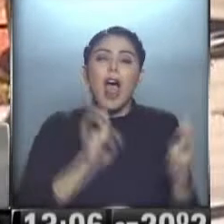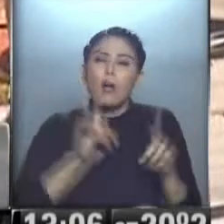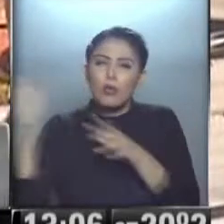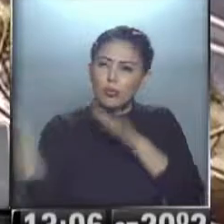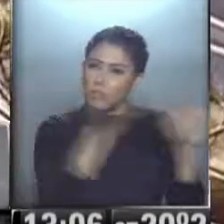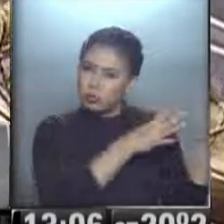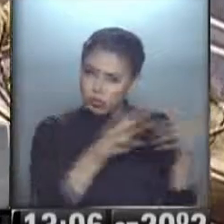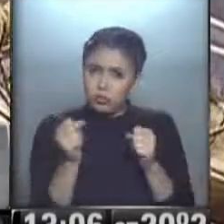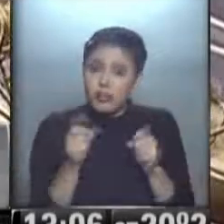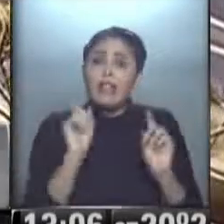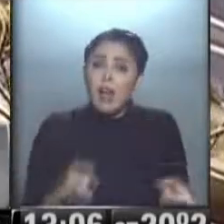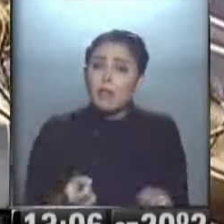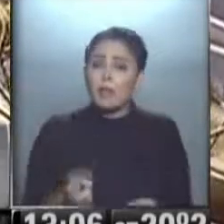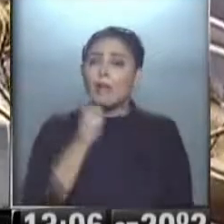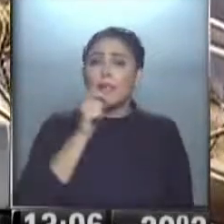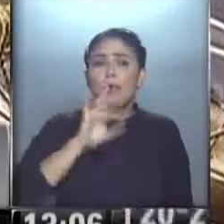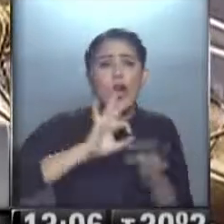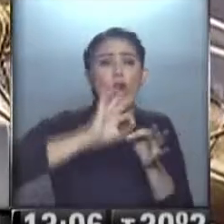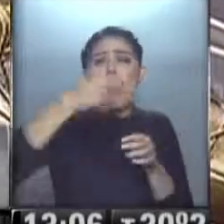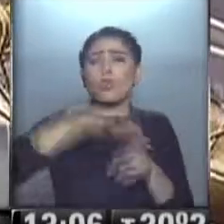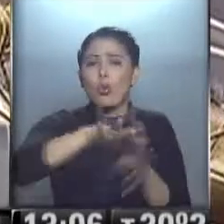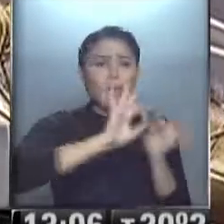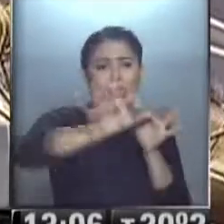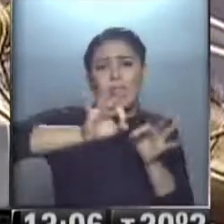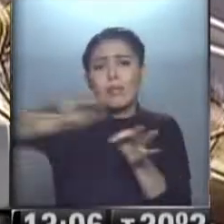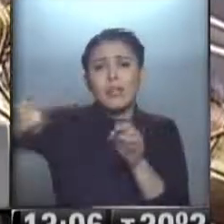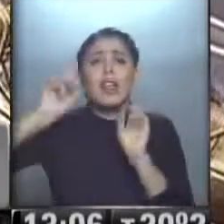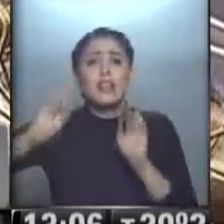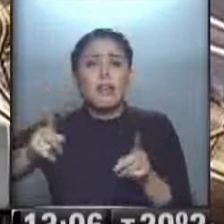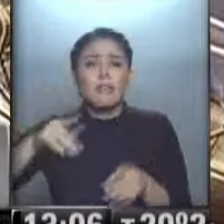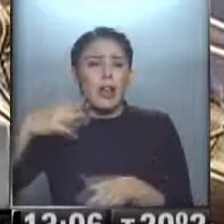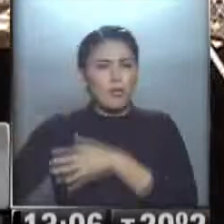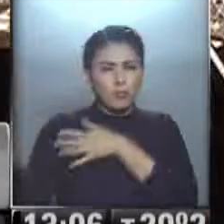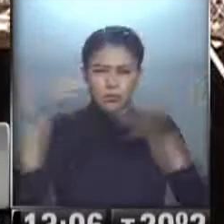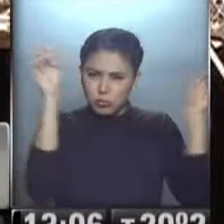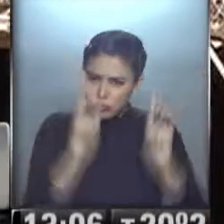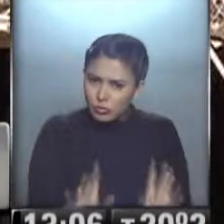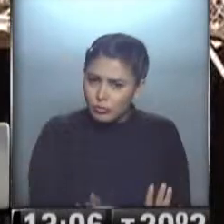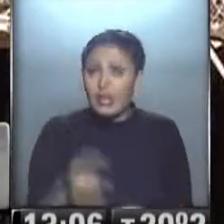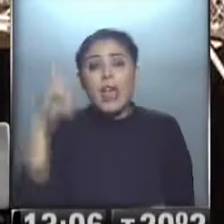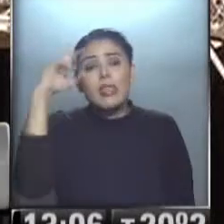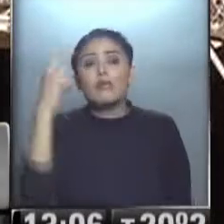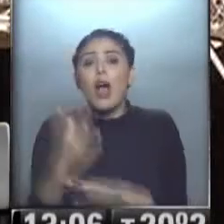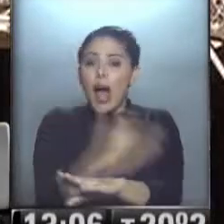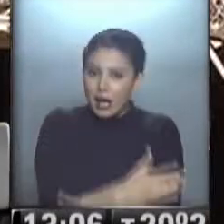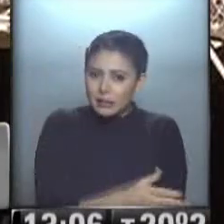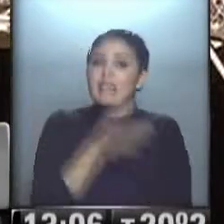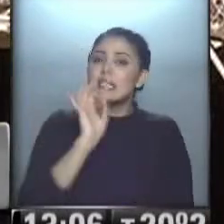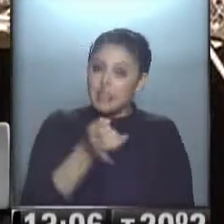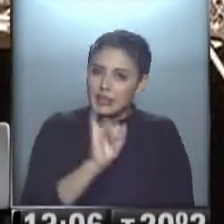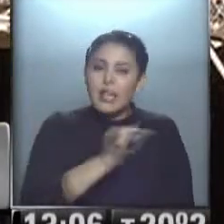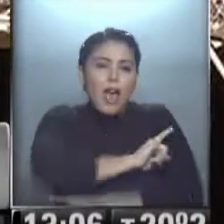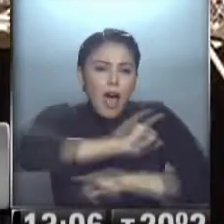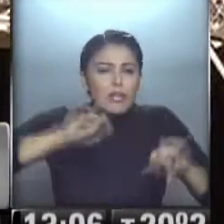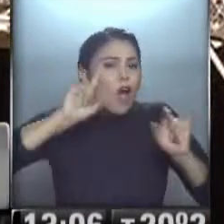viento, porque además teníamos referencia de localidades vecinas, donde la tormenta venía desarrollándose. Sí, 10 minutos antes ya teníamos una alerta por el nivel